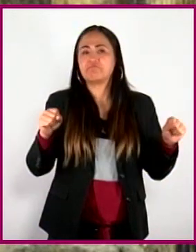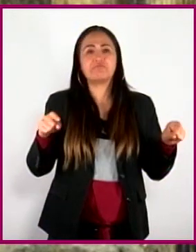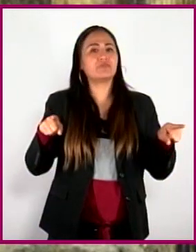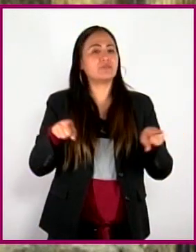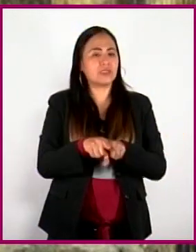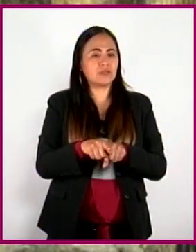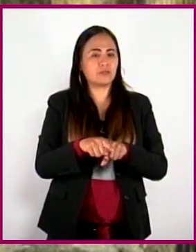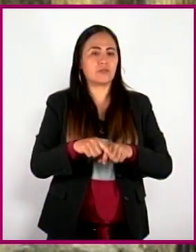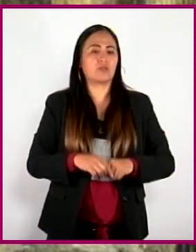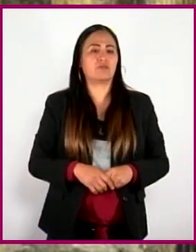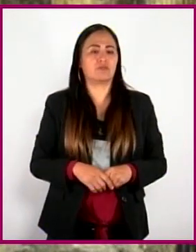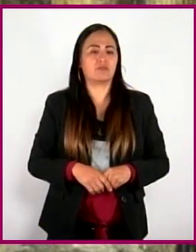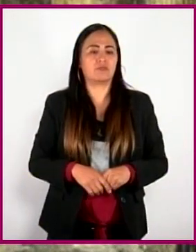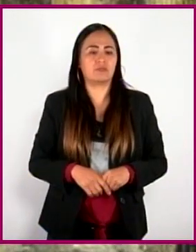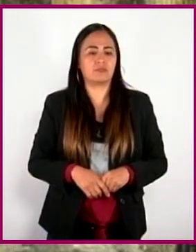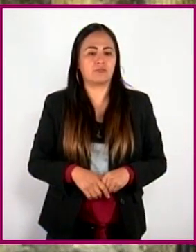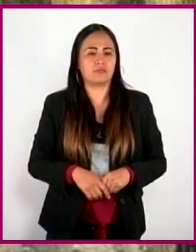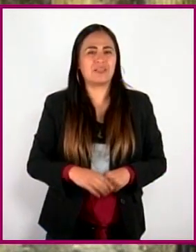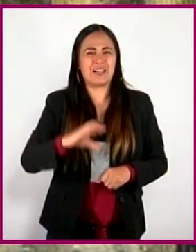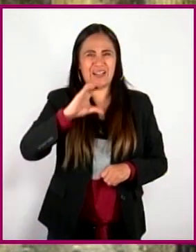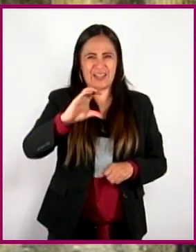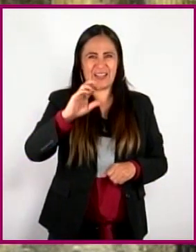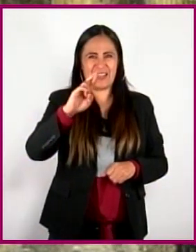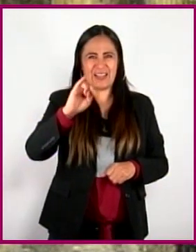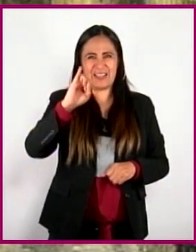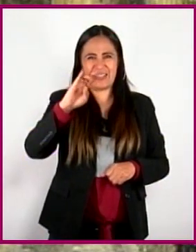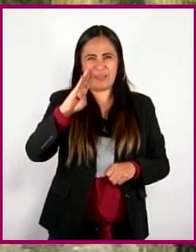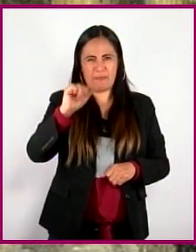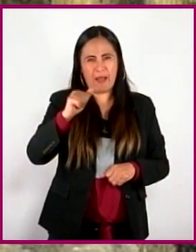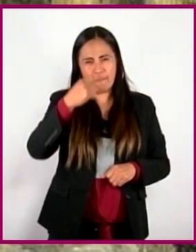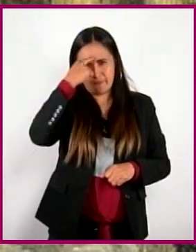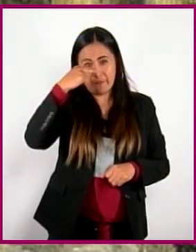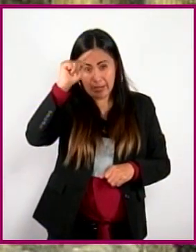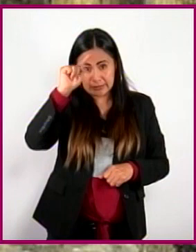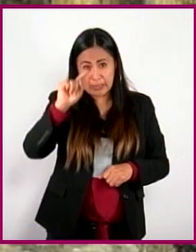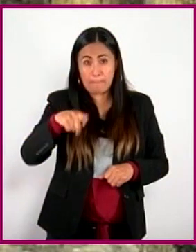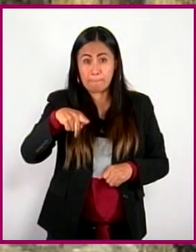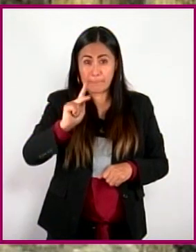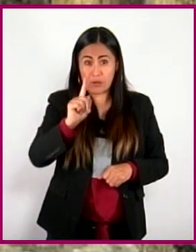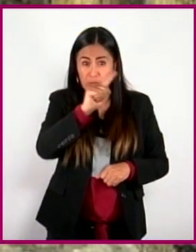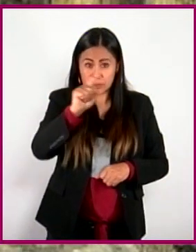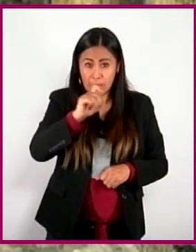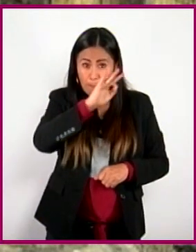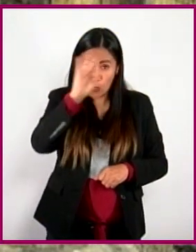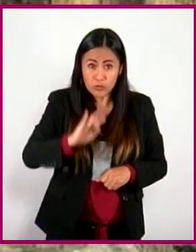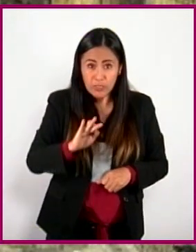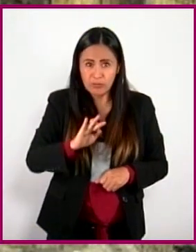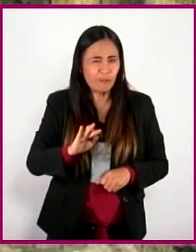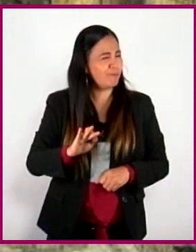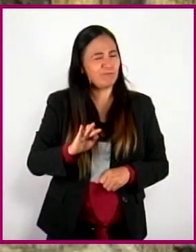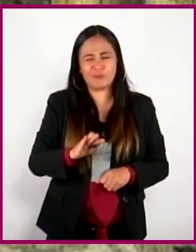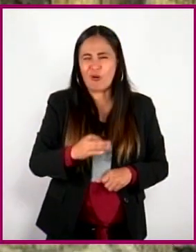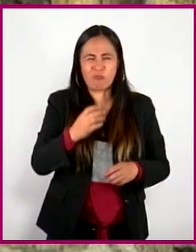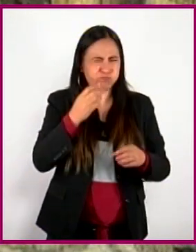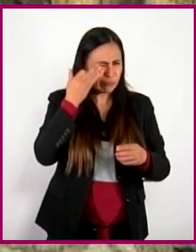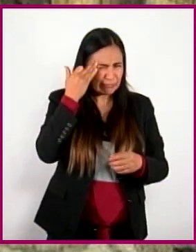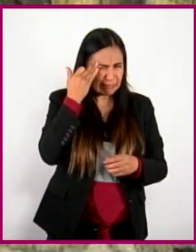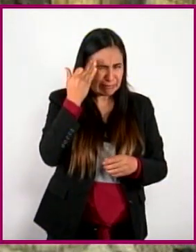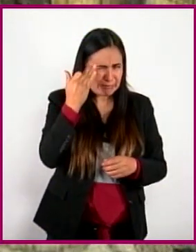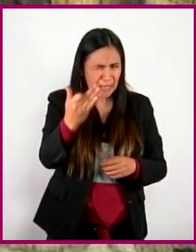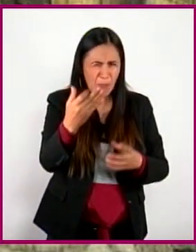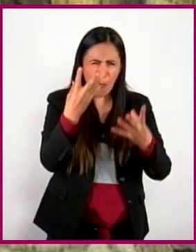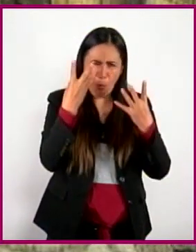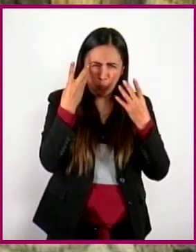procedimiento. La criba de Eratóstenes es sencilla pero no eficiente, es decir, se requiere de muchos recursos y tiempo para